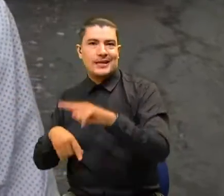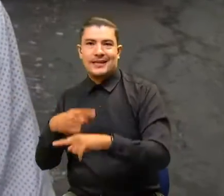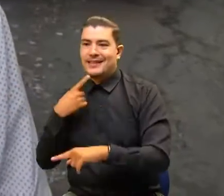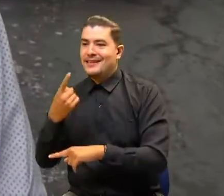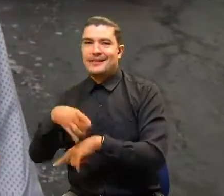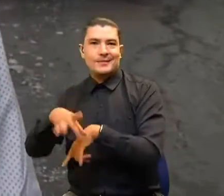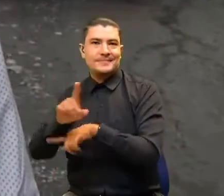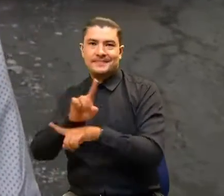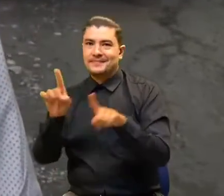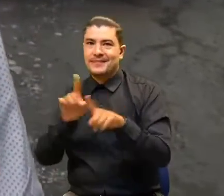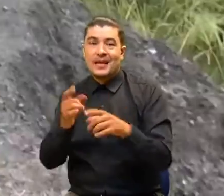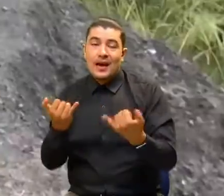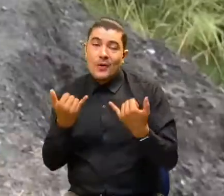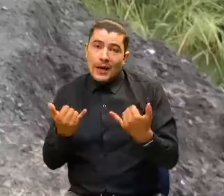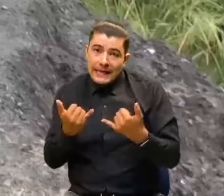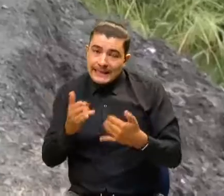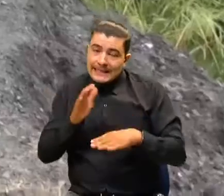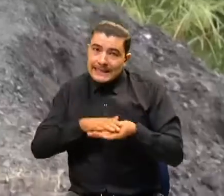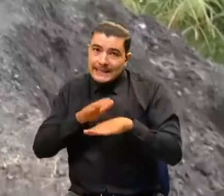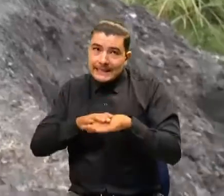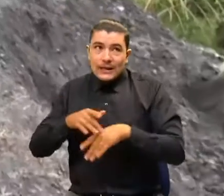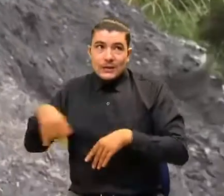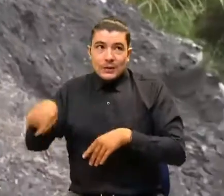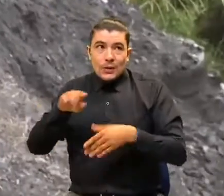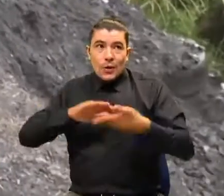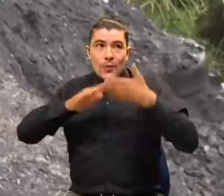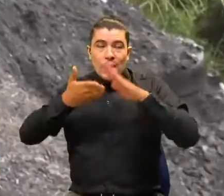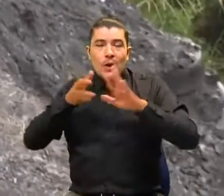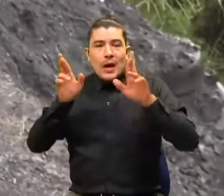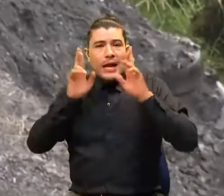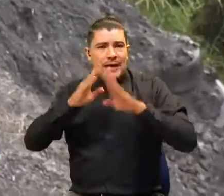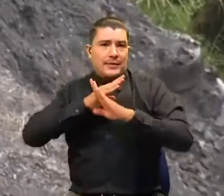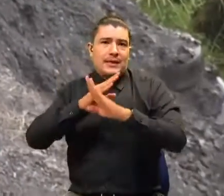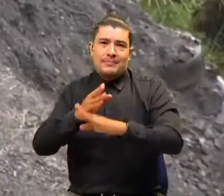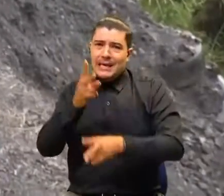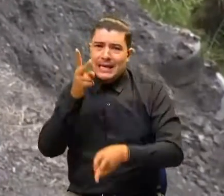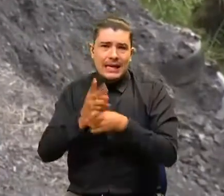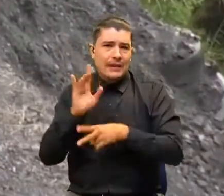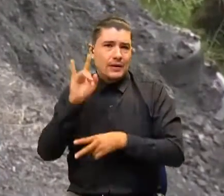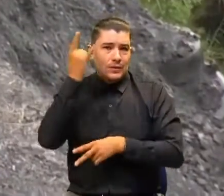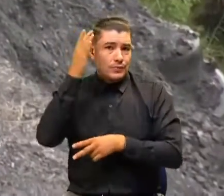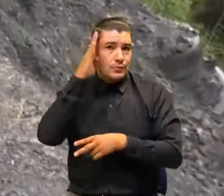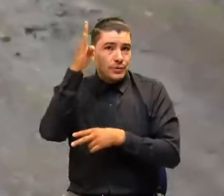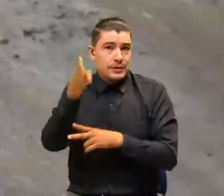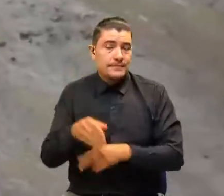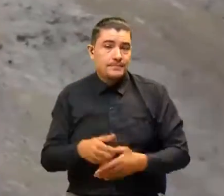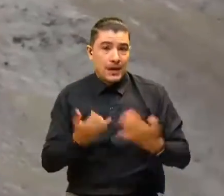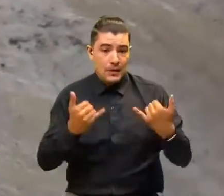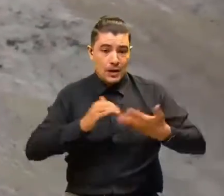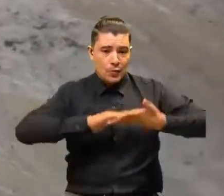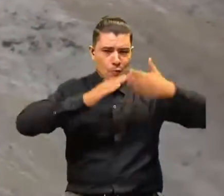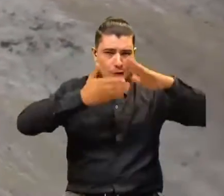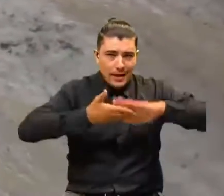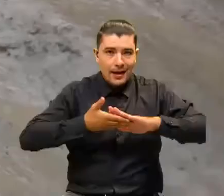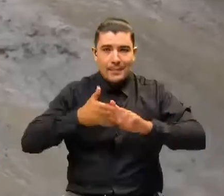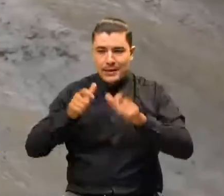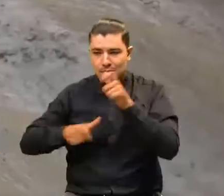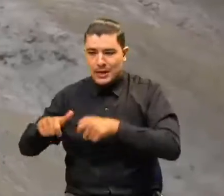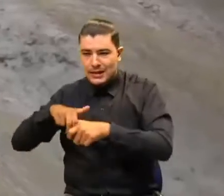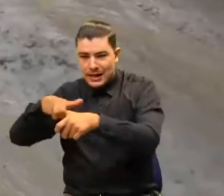tengamos que lamentar a un futuro habitantes del sector exportadores exigen ser escuchados por las autoridades competentes